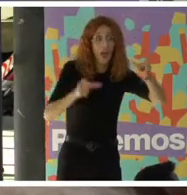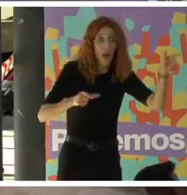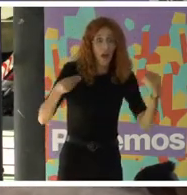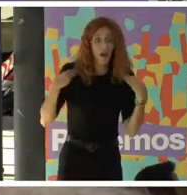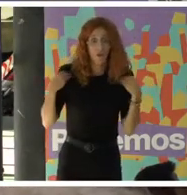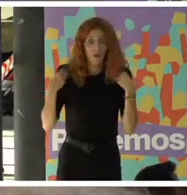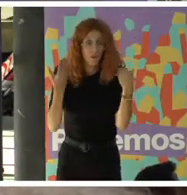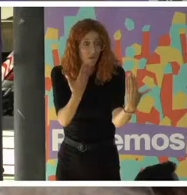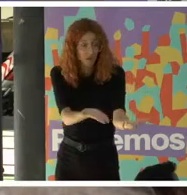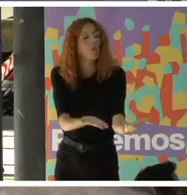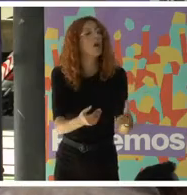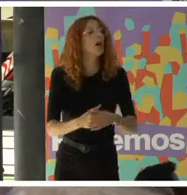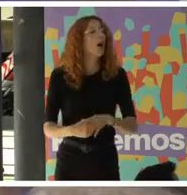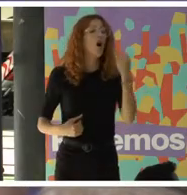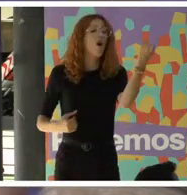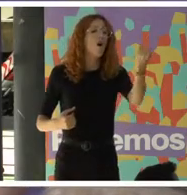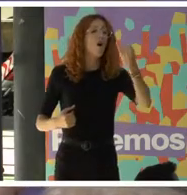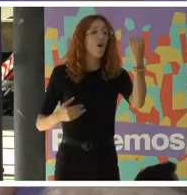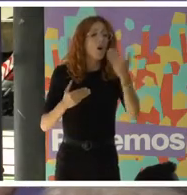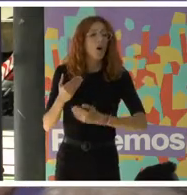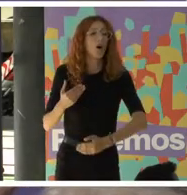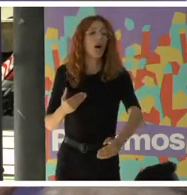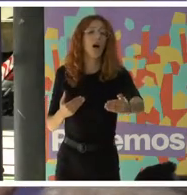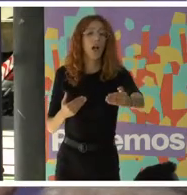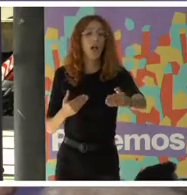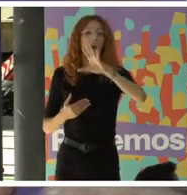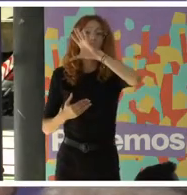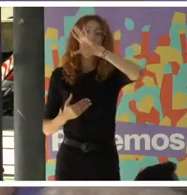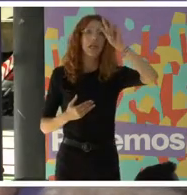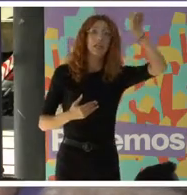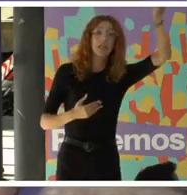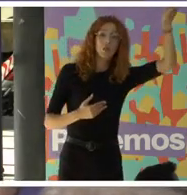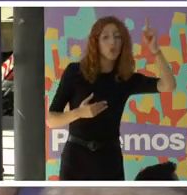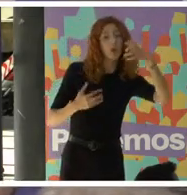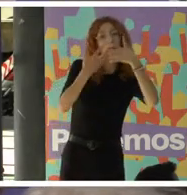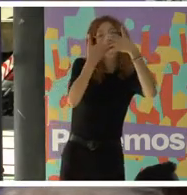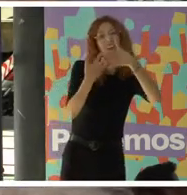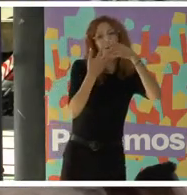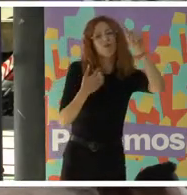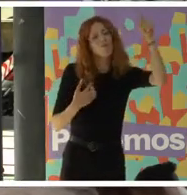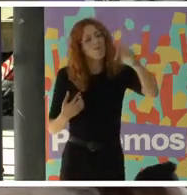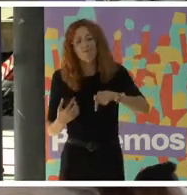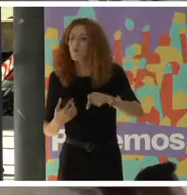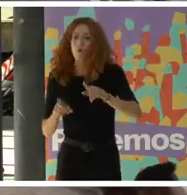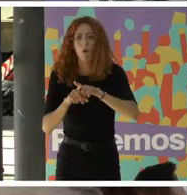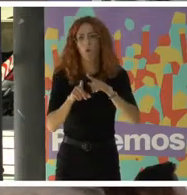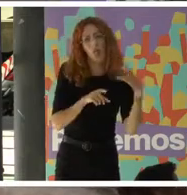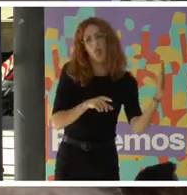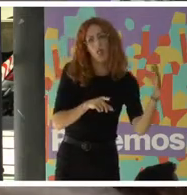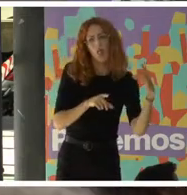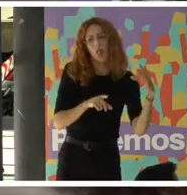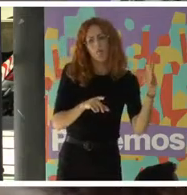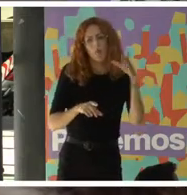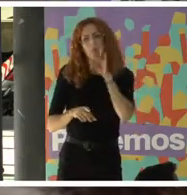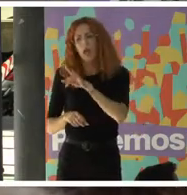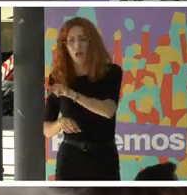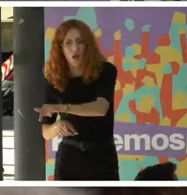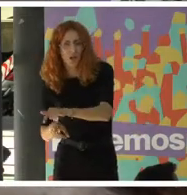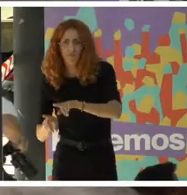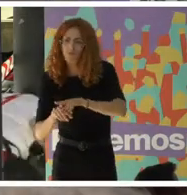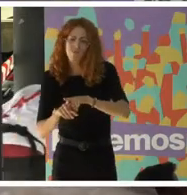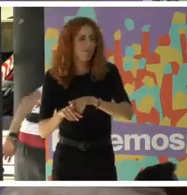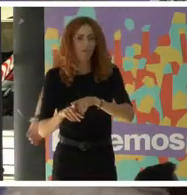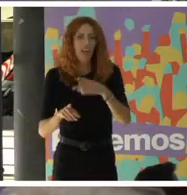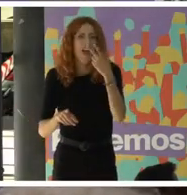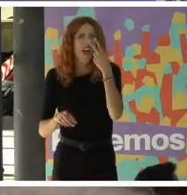bolsillo. Ojalá Estados Unidos y el Reino Unido no hubieran boicoteado el acuerdo de paz que era posible en la